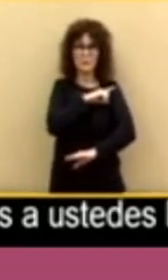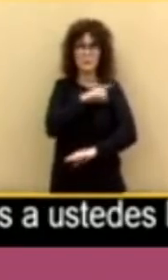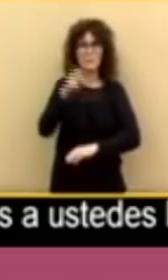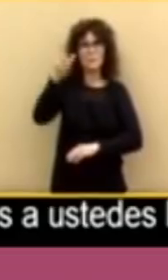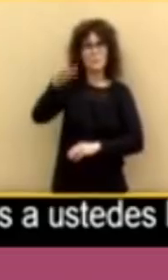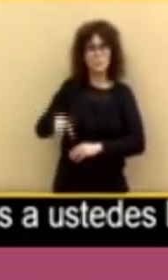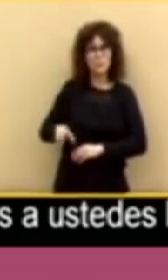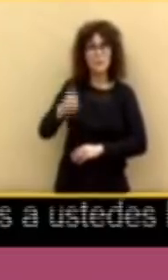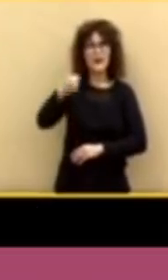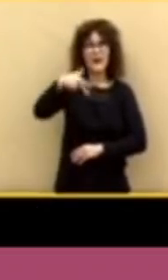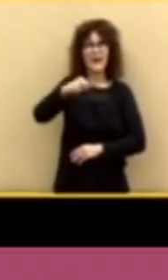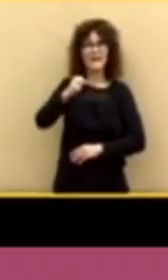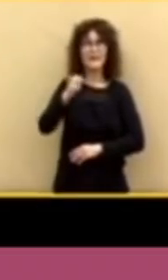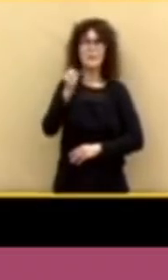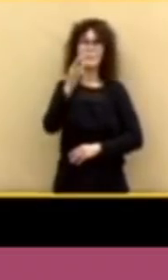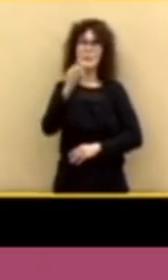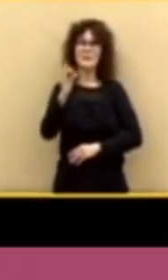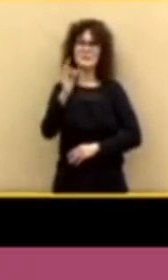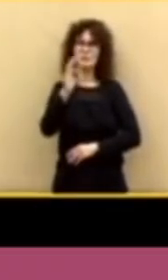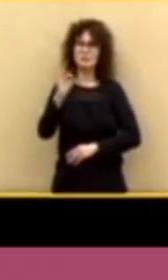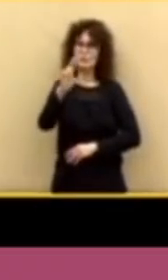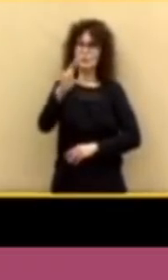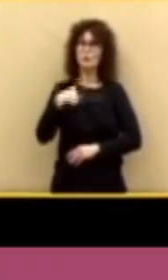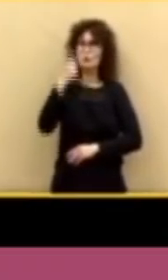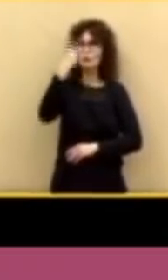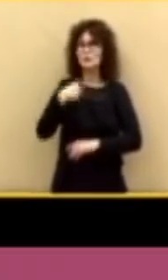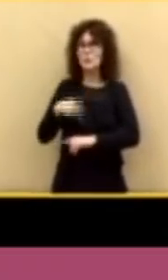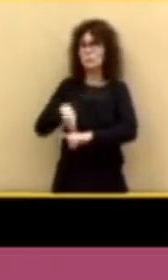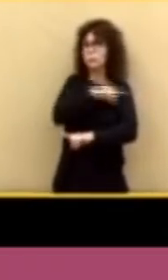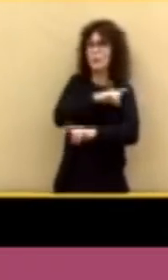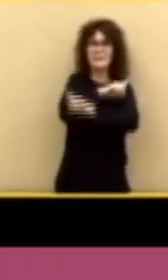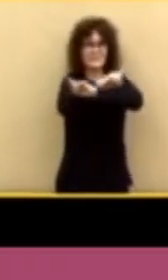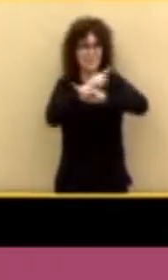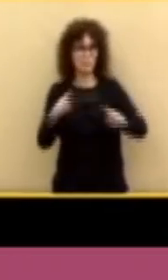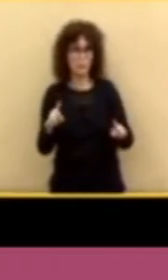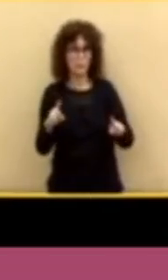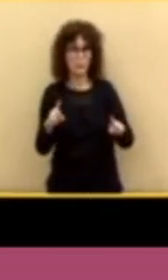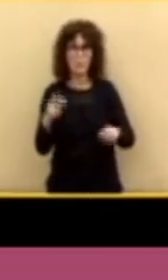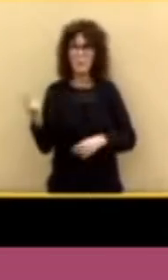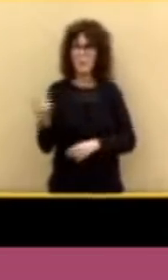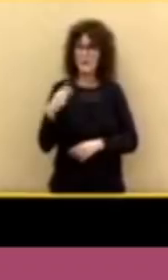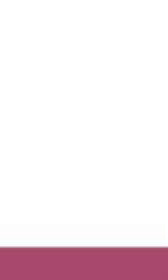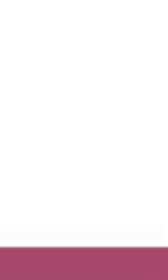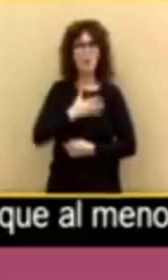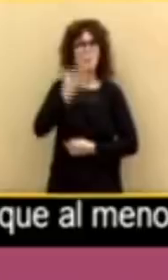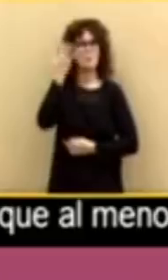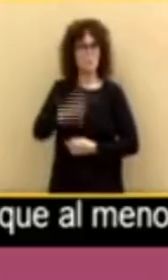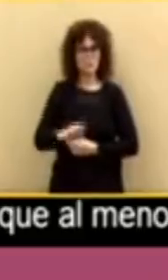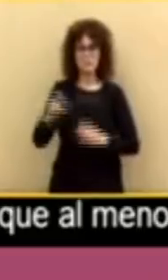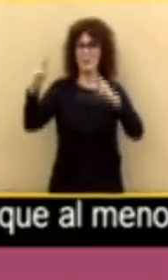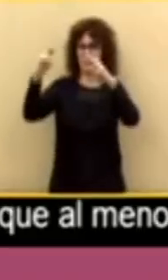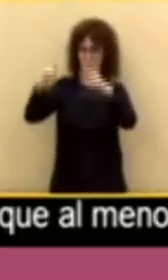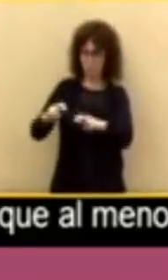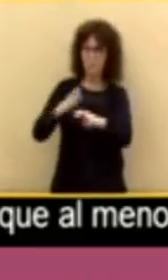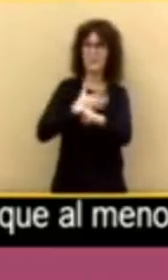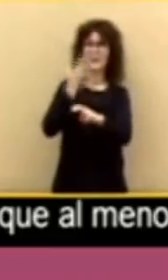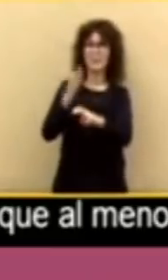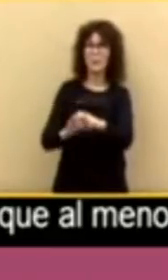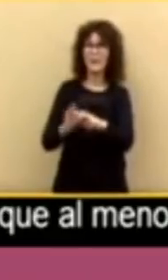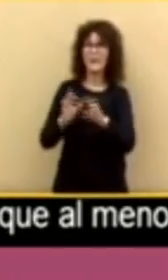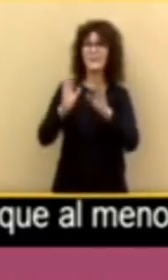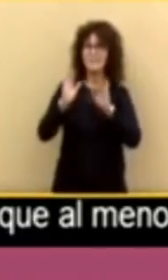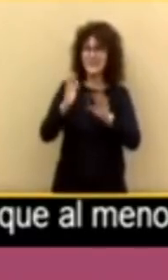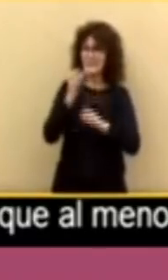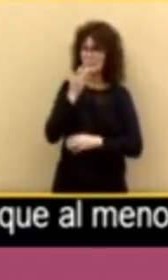¿qué revela eso? Bueno, primero que no sabe quién es Donoso Cortés, ni lo ha leído, ni nada. Pero aparte de eso, revela